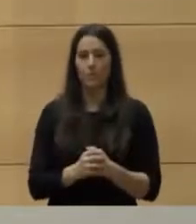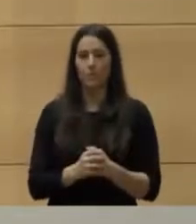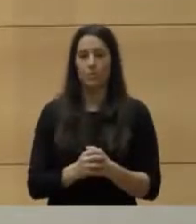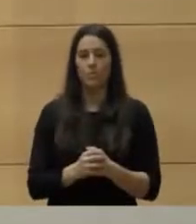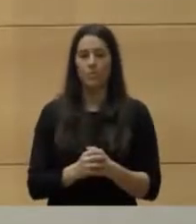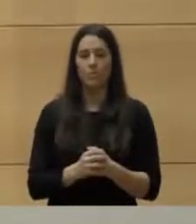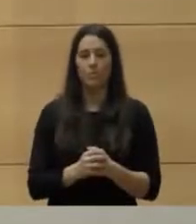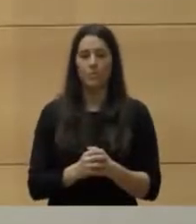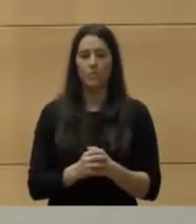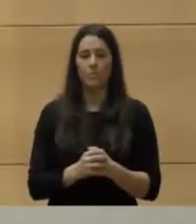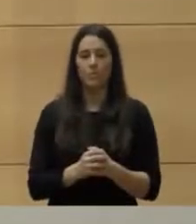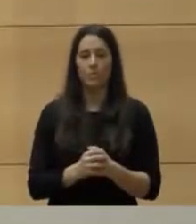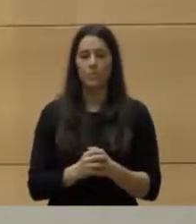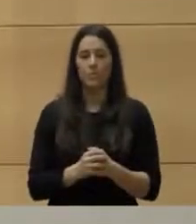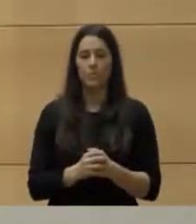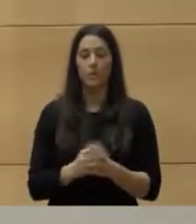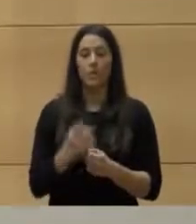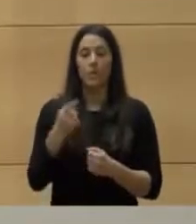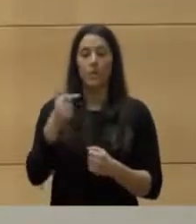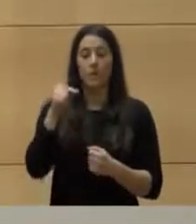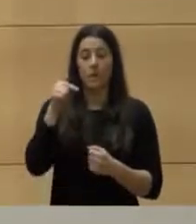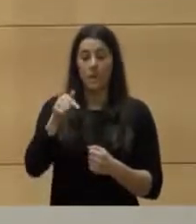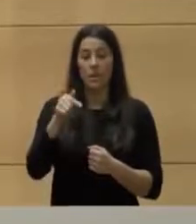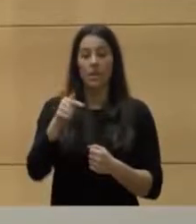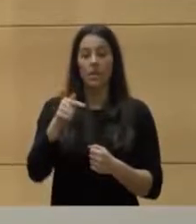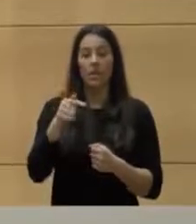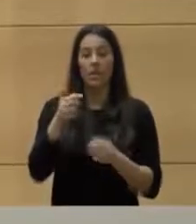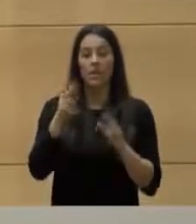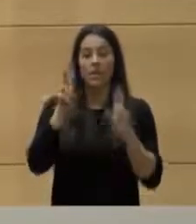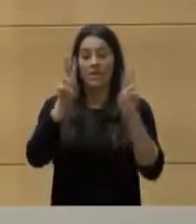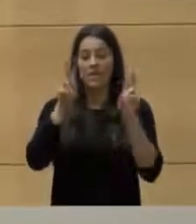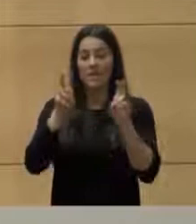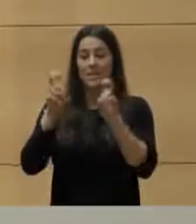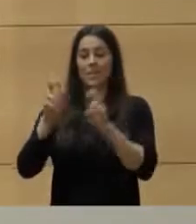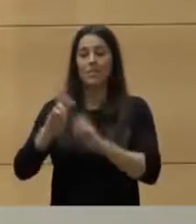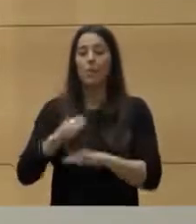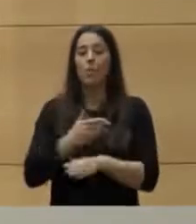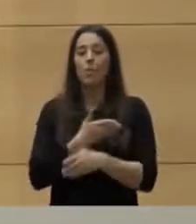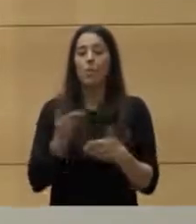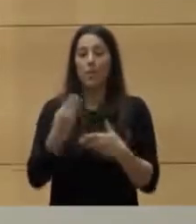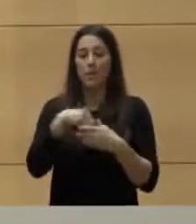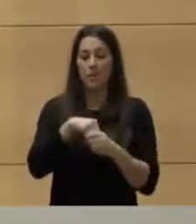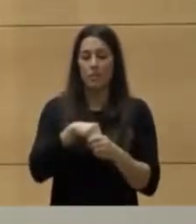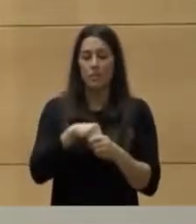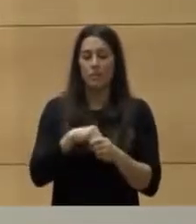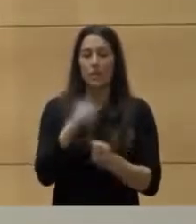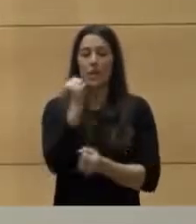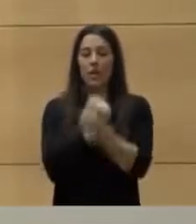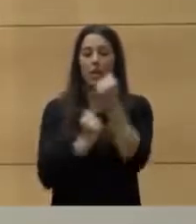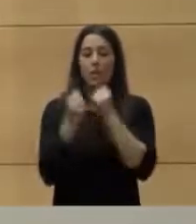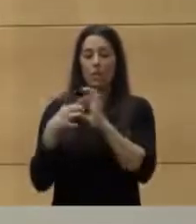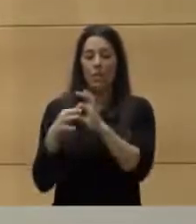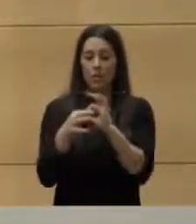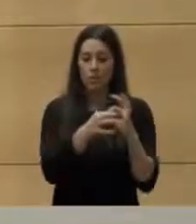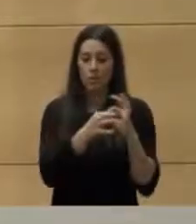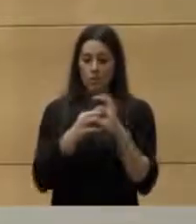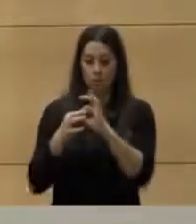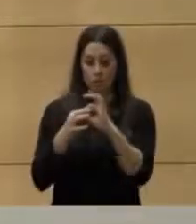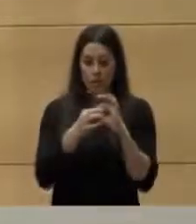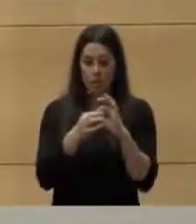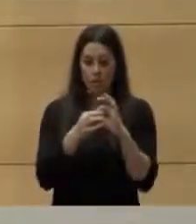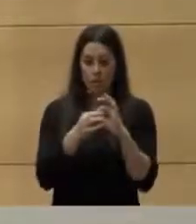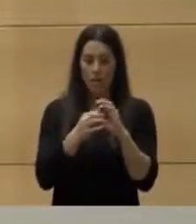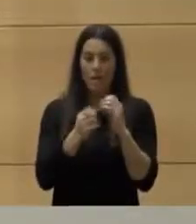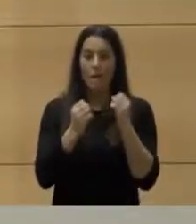tenga que tocar los siguientes temas: economía solidaria, fiscalidad progresiva,